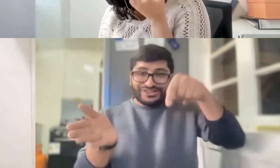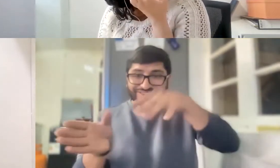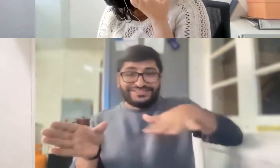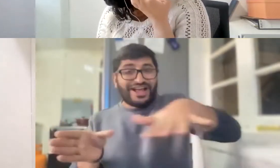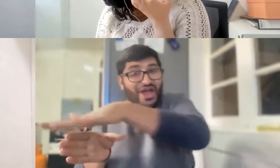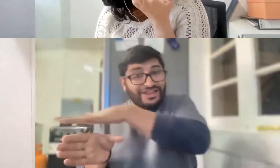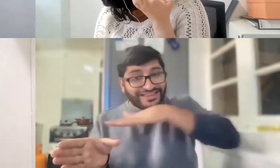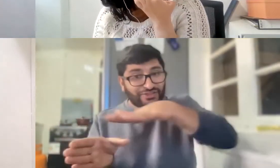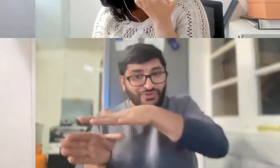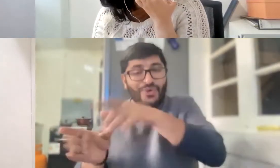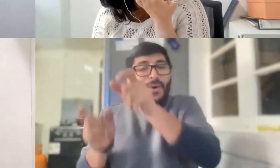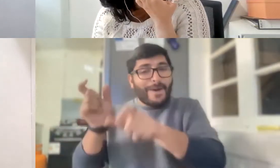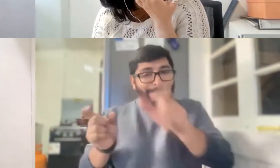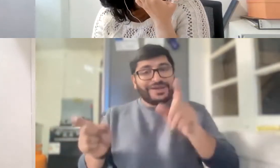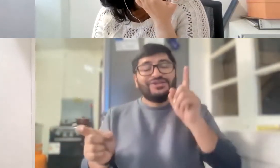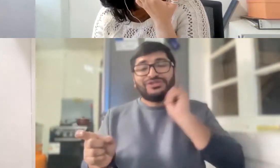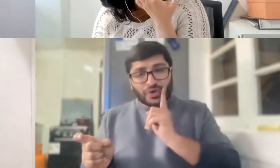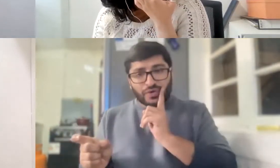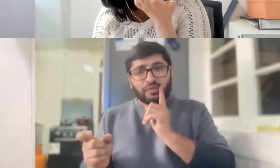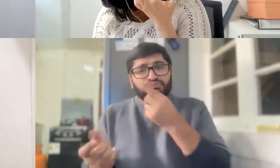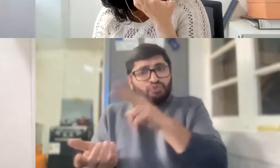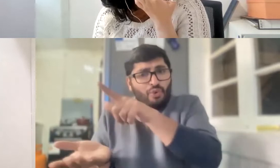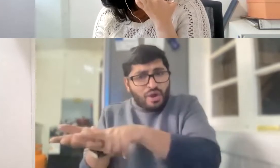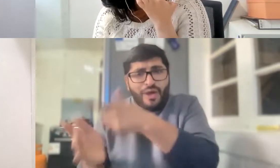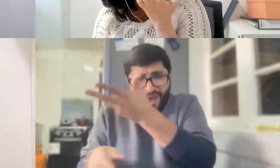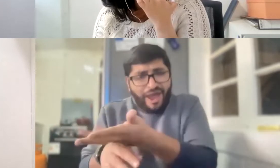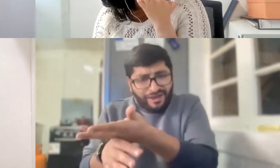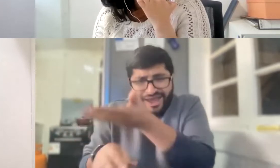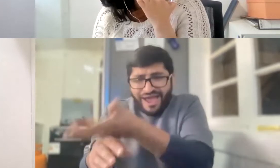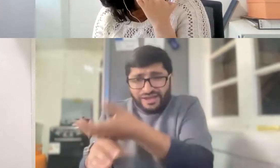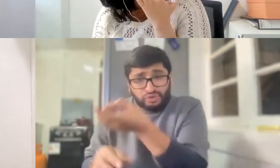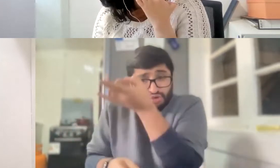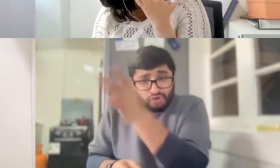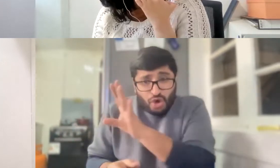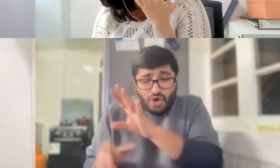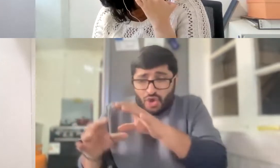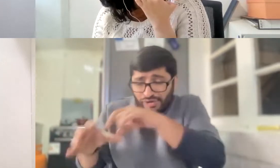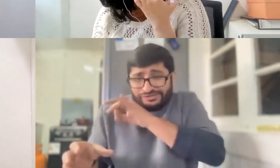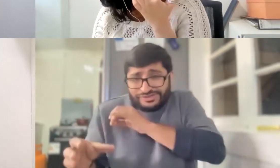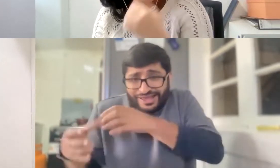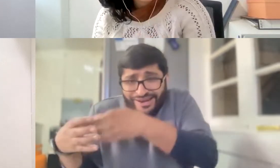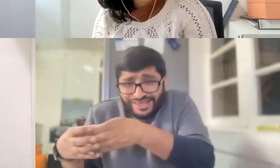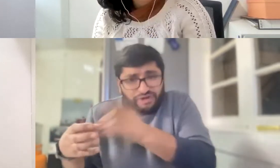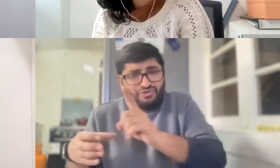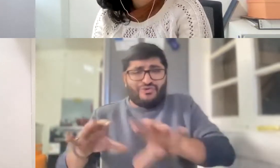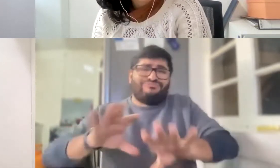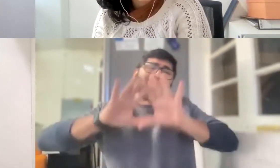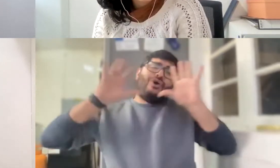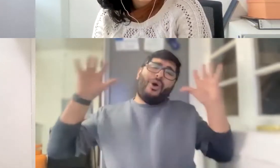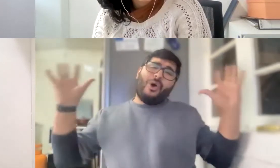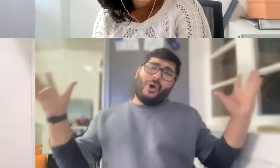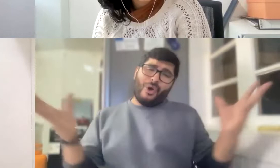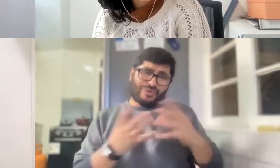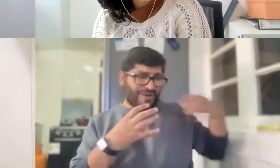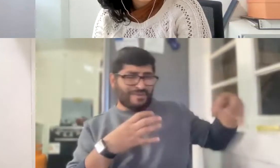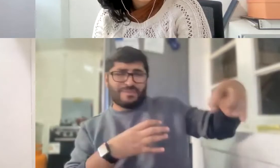Sí, dice, ahora, en general, en el contexto de las personas sordas, ¿es su lengua? Sí. Solamente en